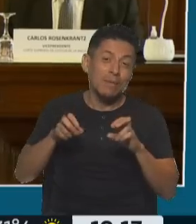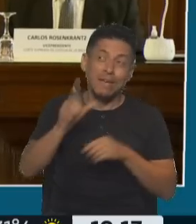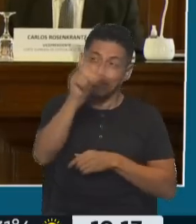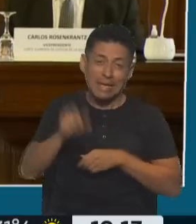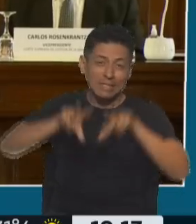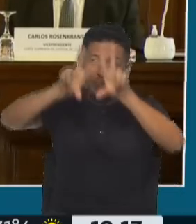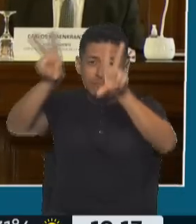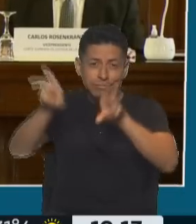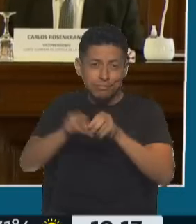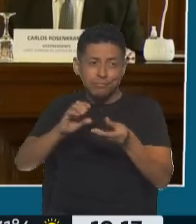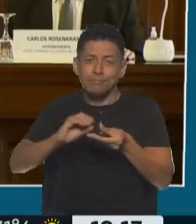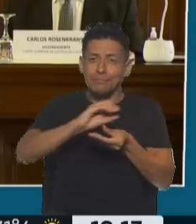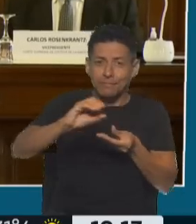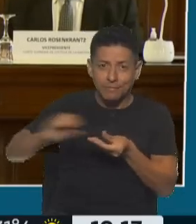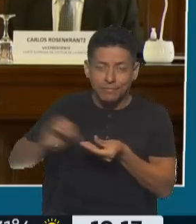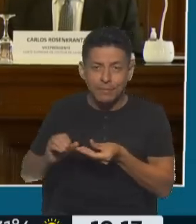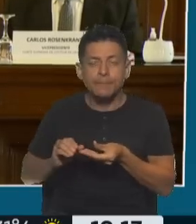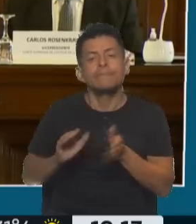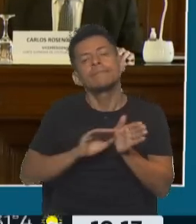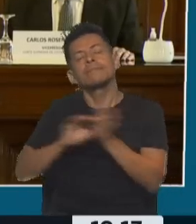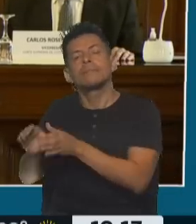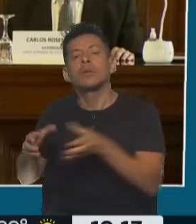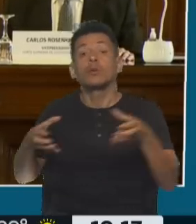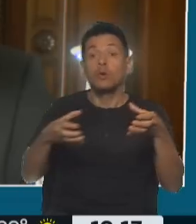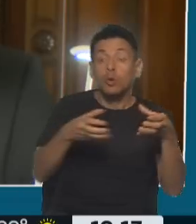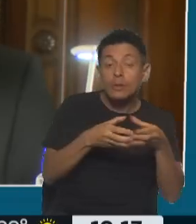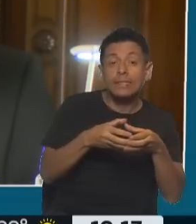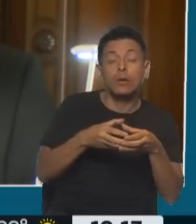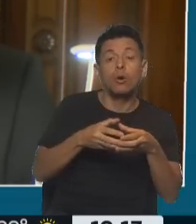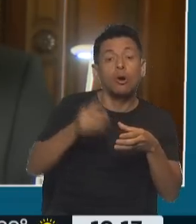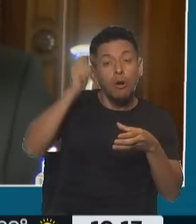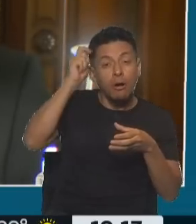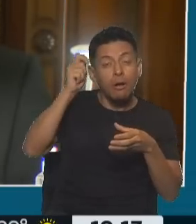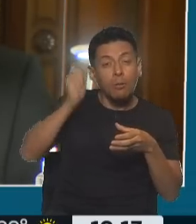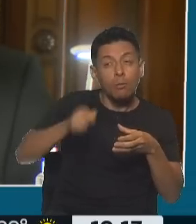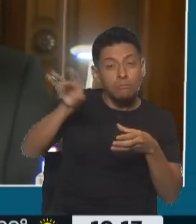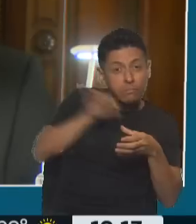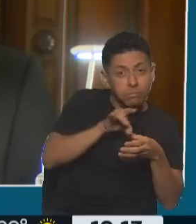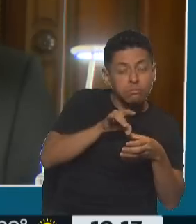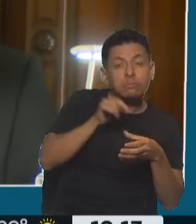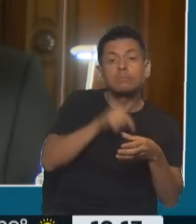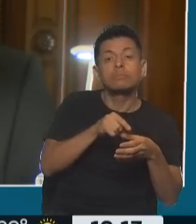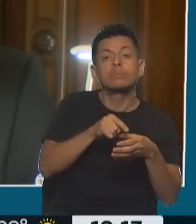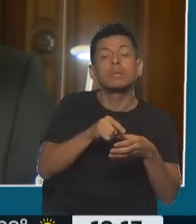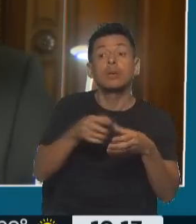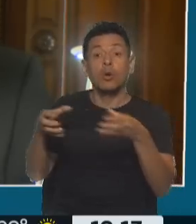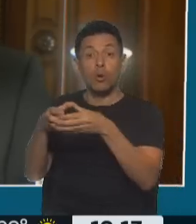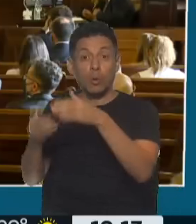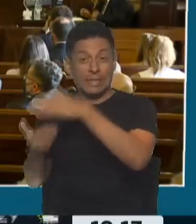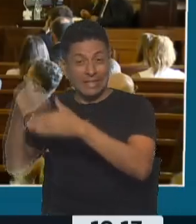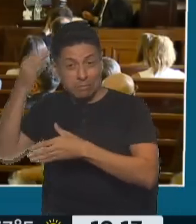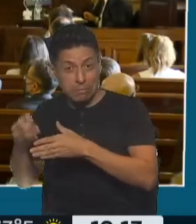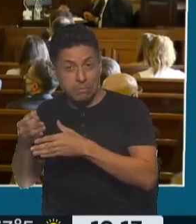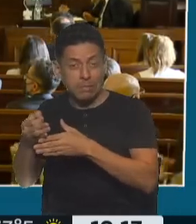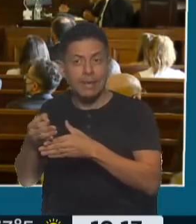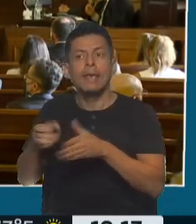Con respecto al tema Consejo de la Magistratura, la Corte no solo derogó una ley que regía desde el